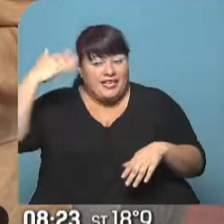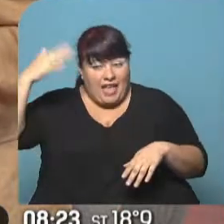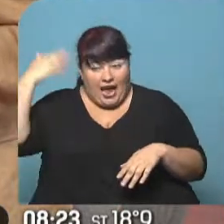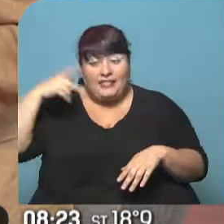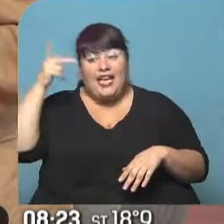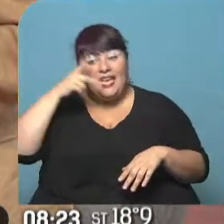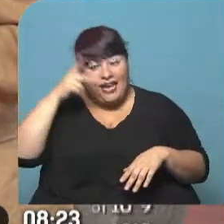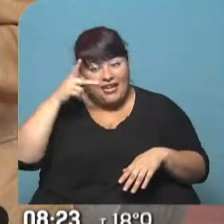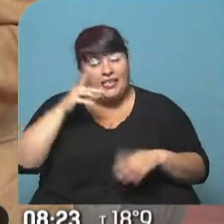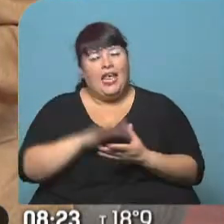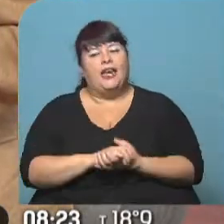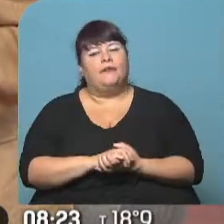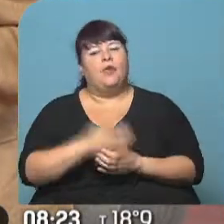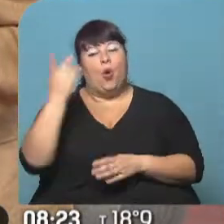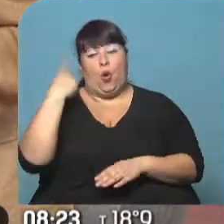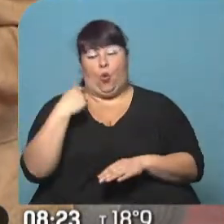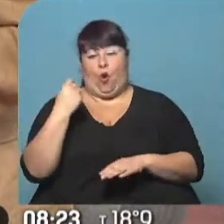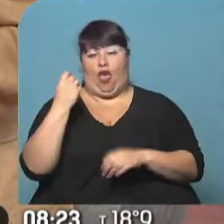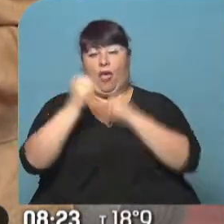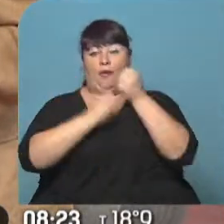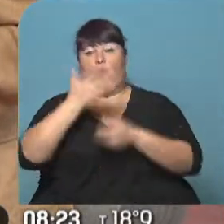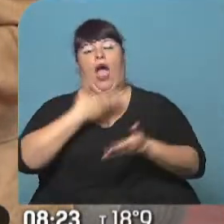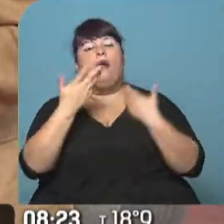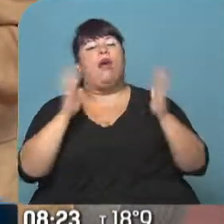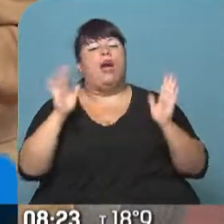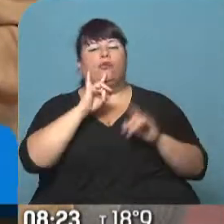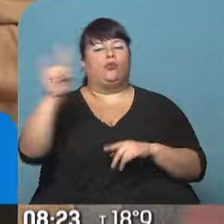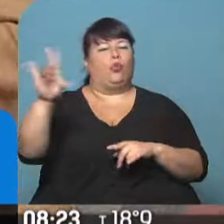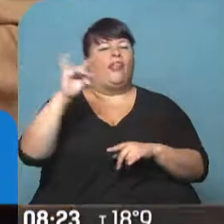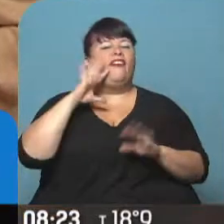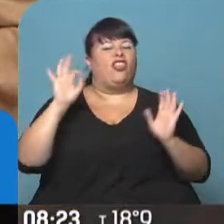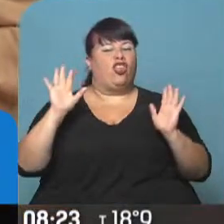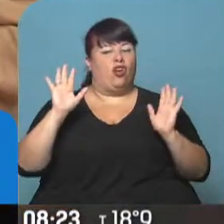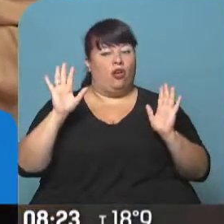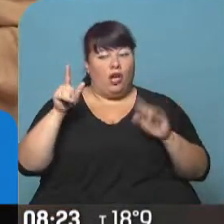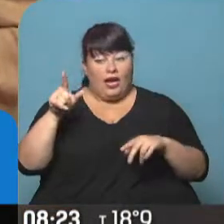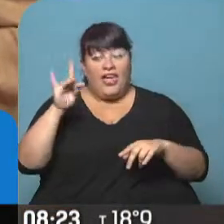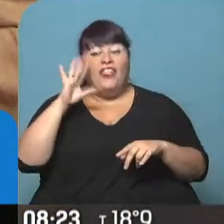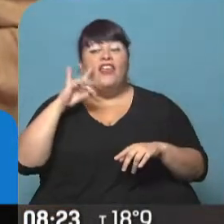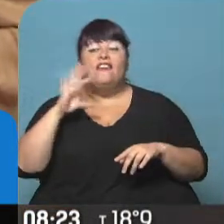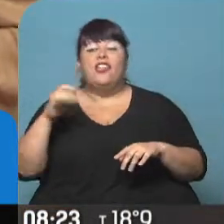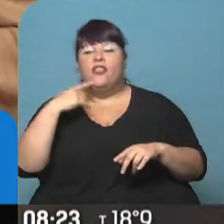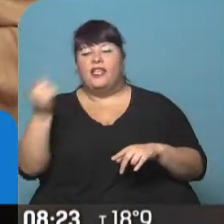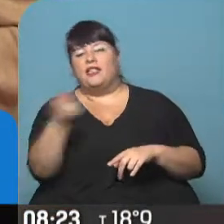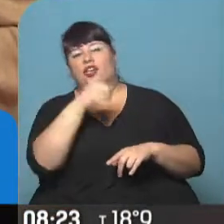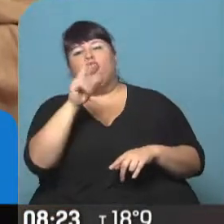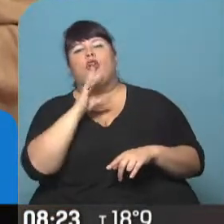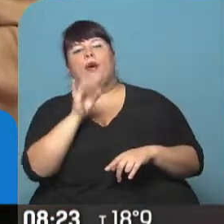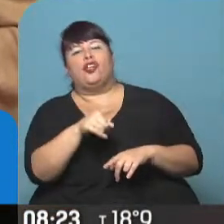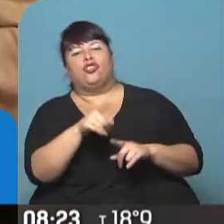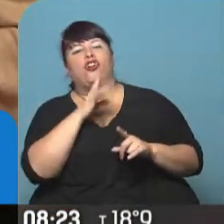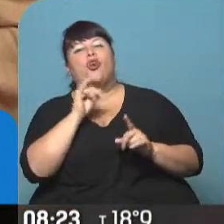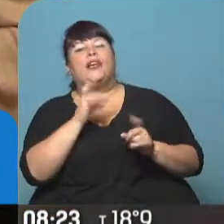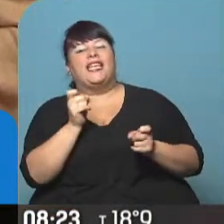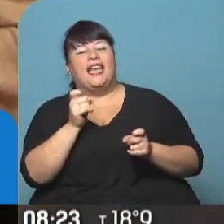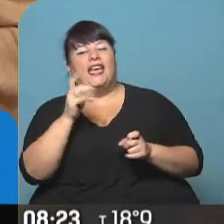Néstor Kirchner, cuando venían los empresarios a hablar, decían hablen con Julio. Y que Julio De Vido decían hable con Roberto. Roberto